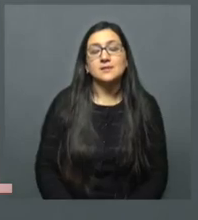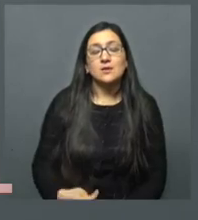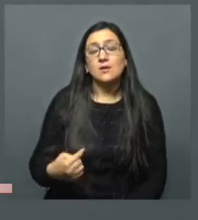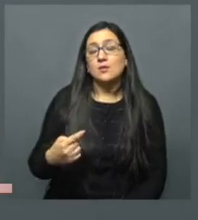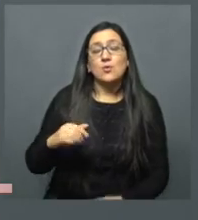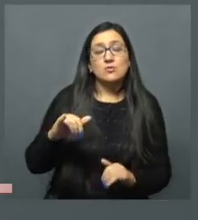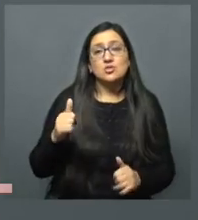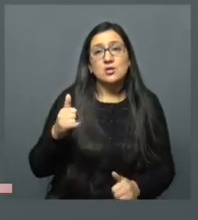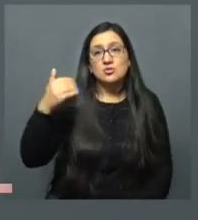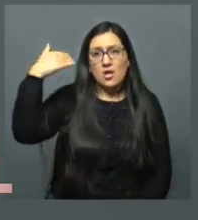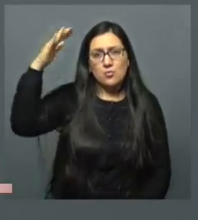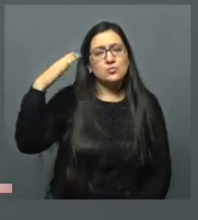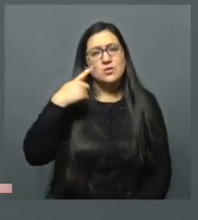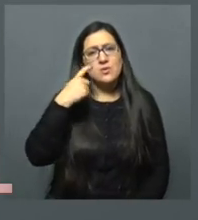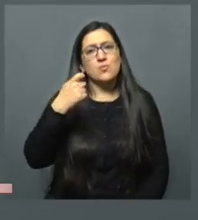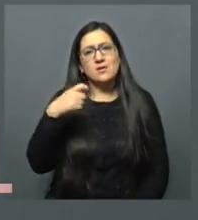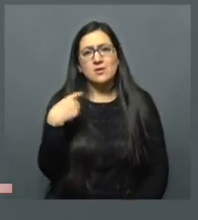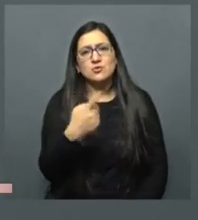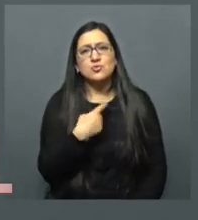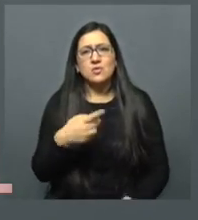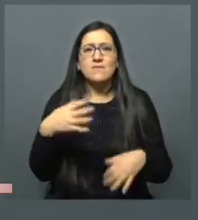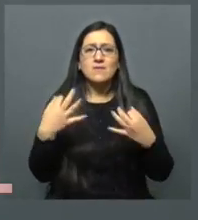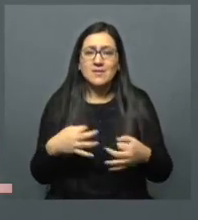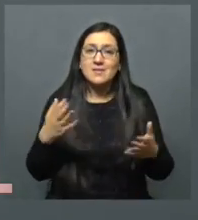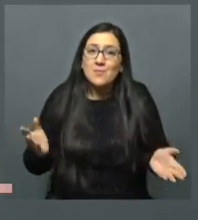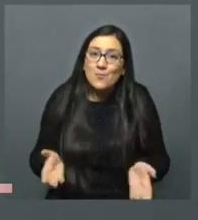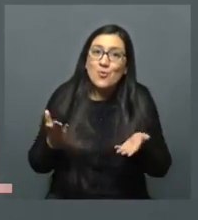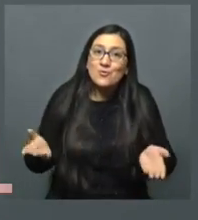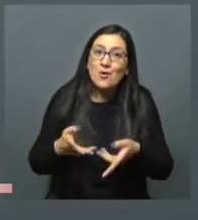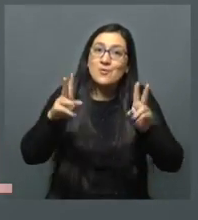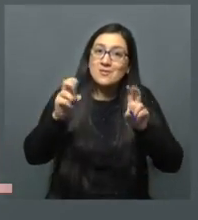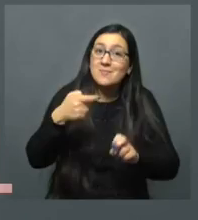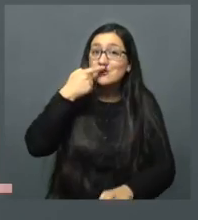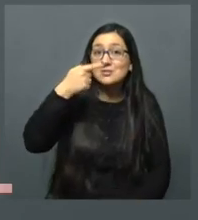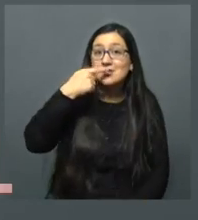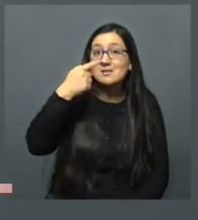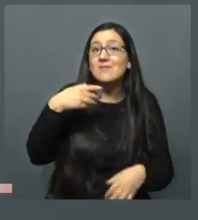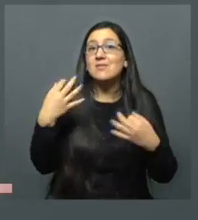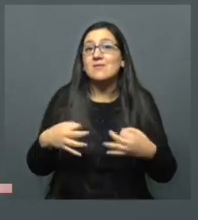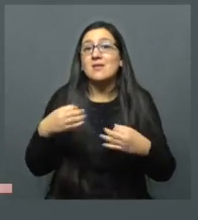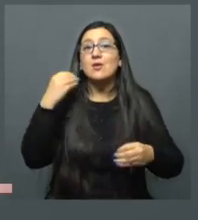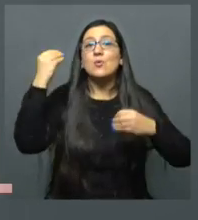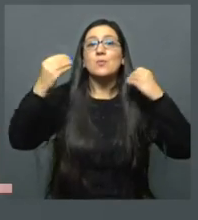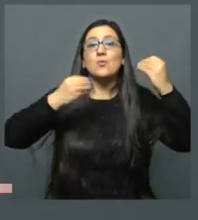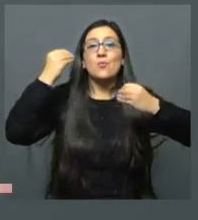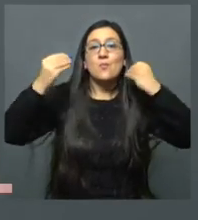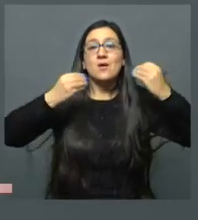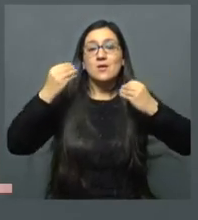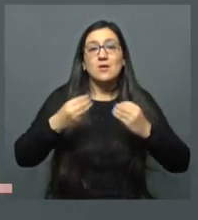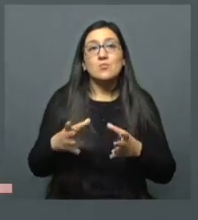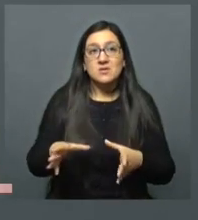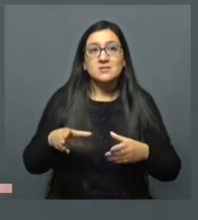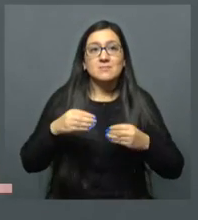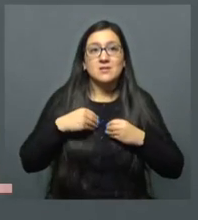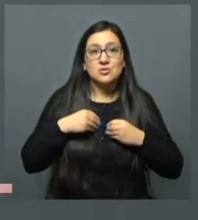nuestra institución empezaron a ver que nosotros realmente estábamos motivados por esta temática y que realmente nos preocupaba, hubo una gran